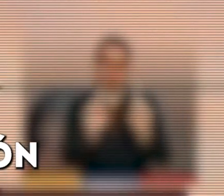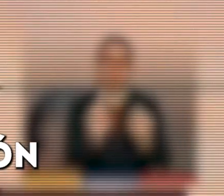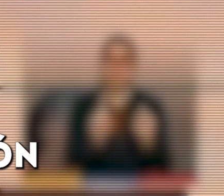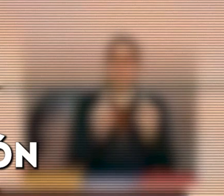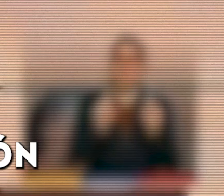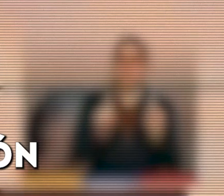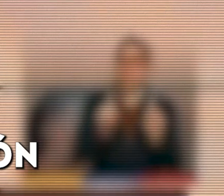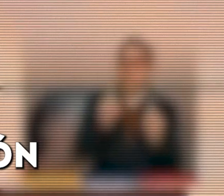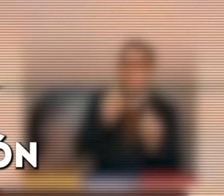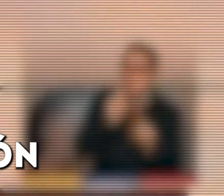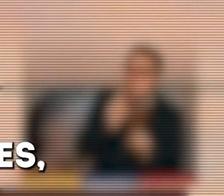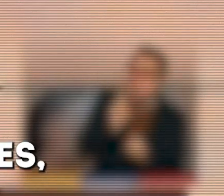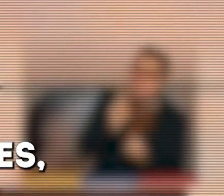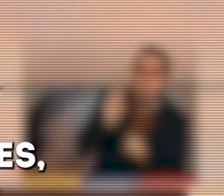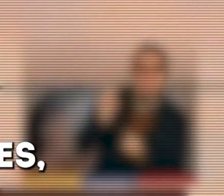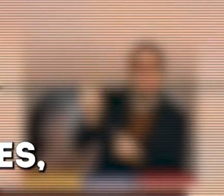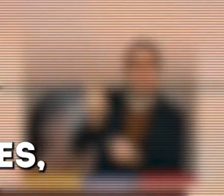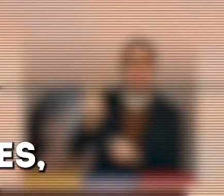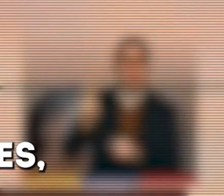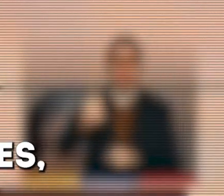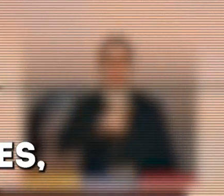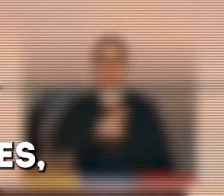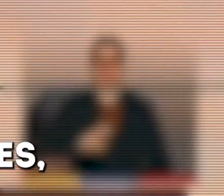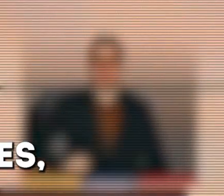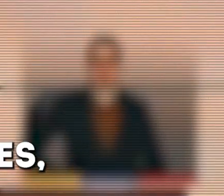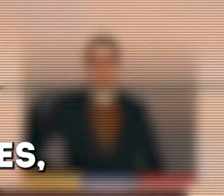del campo de concentración de El Salvador,